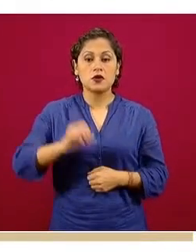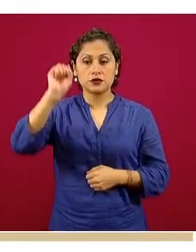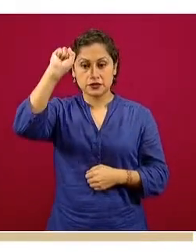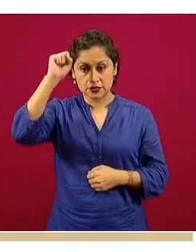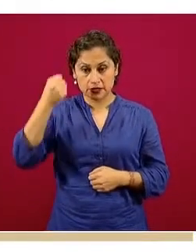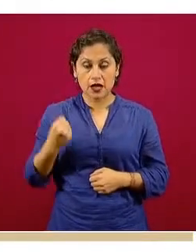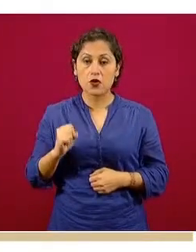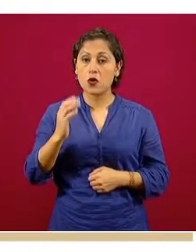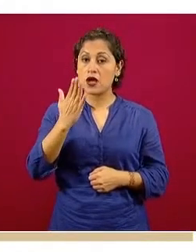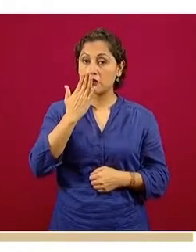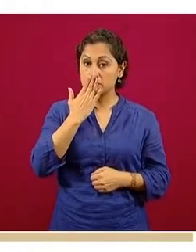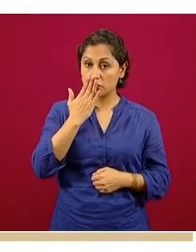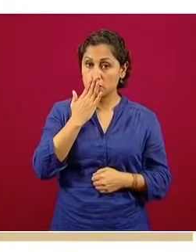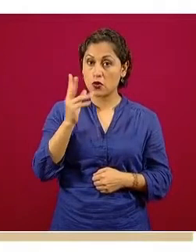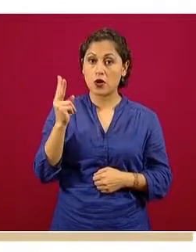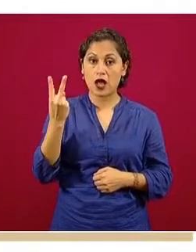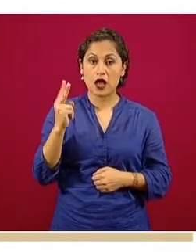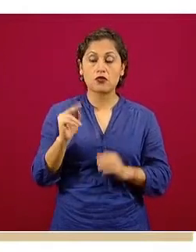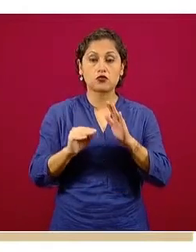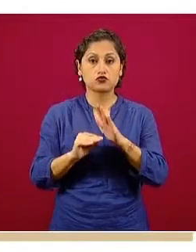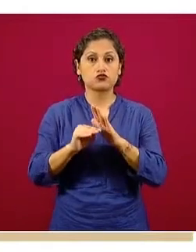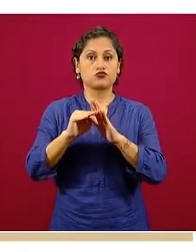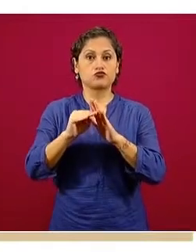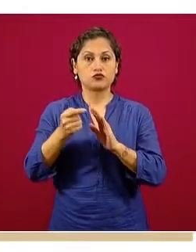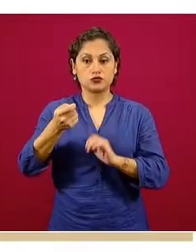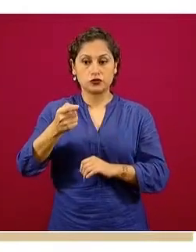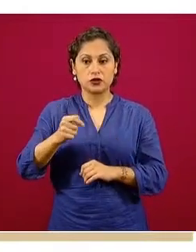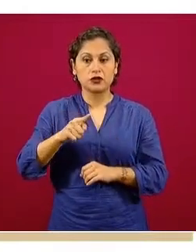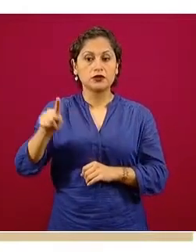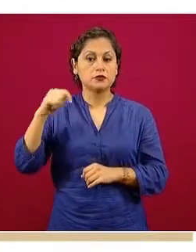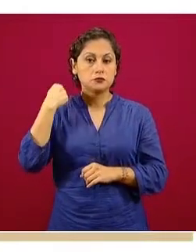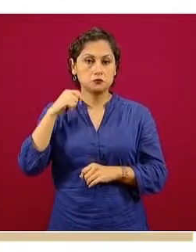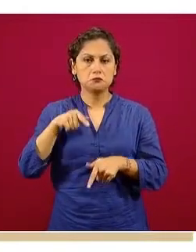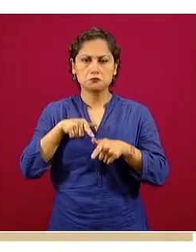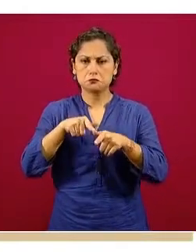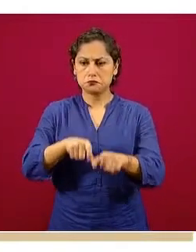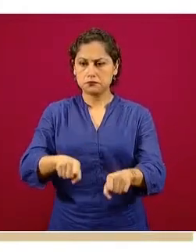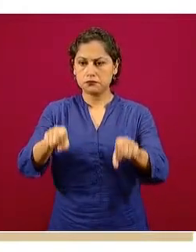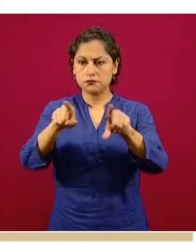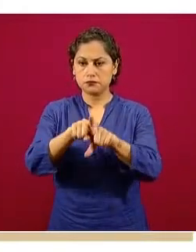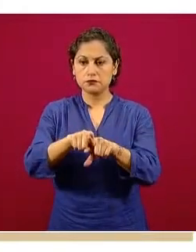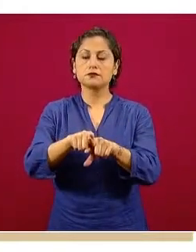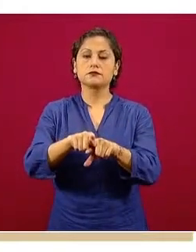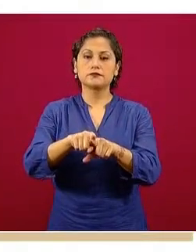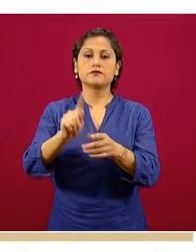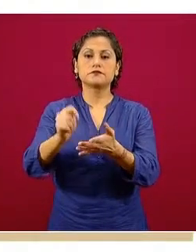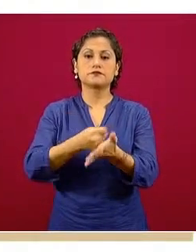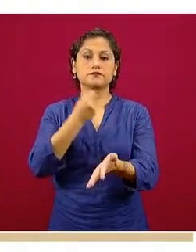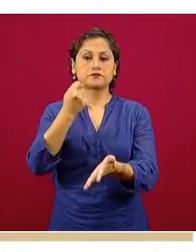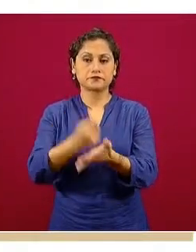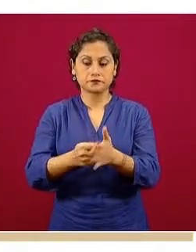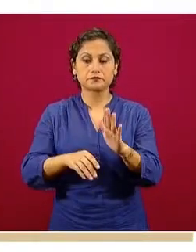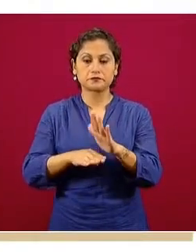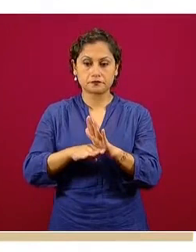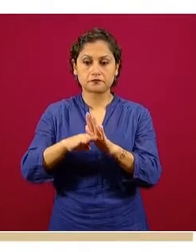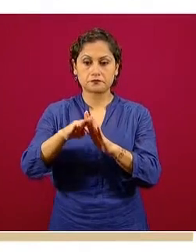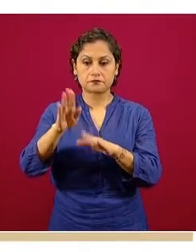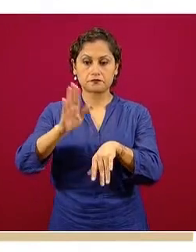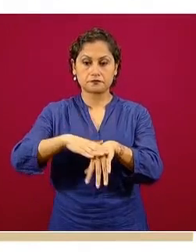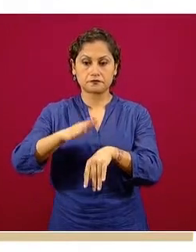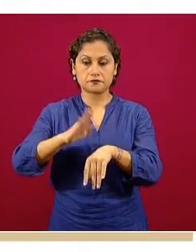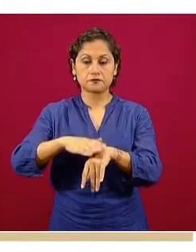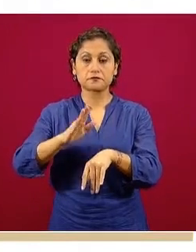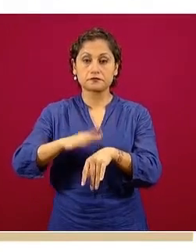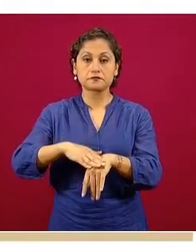sonora con un poco de incremento en las últimas semanas tabasco bastante estable tamaulipas continúa incrementando en su movilidad sobre